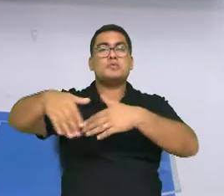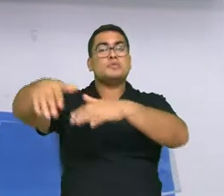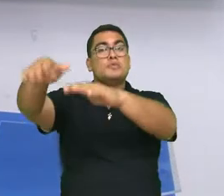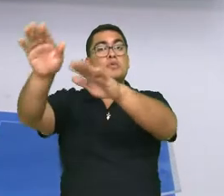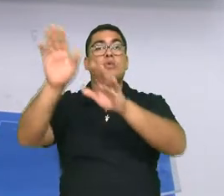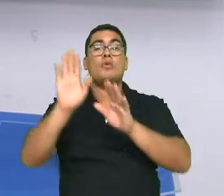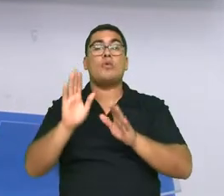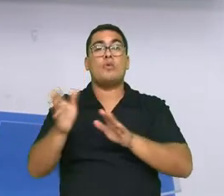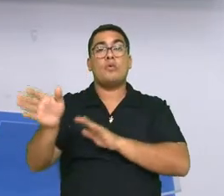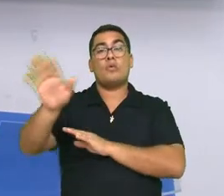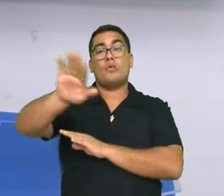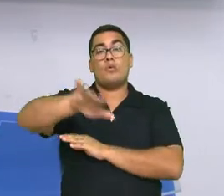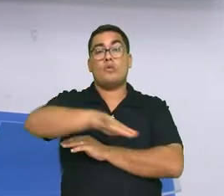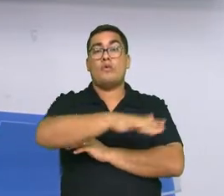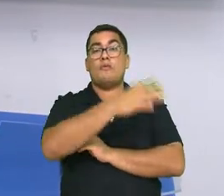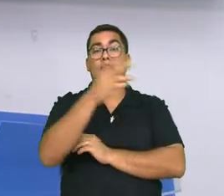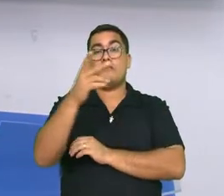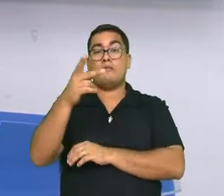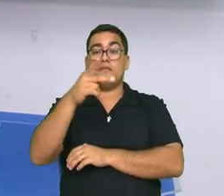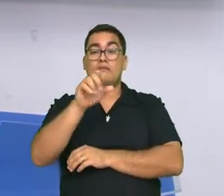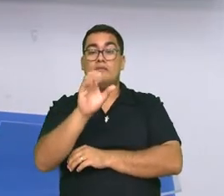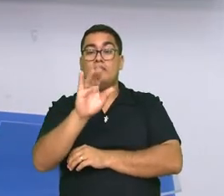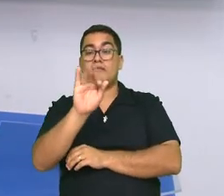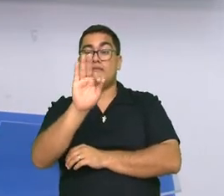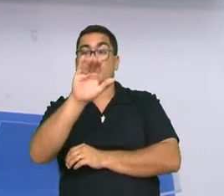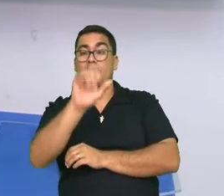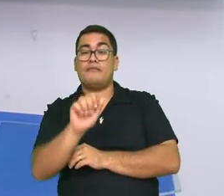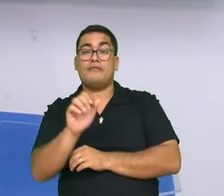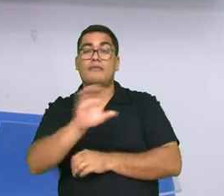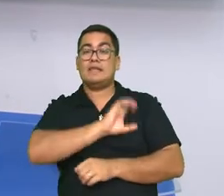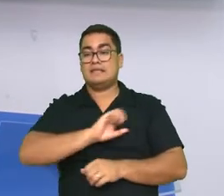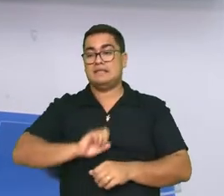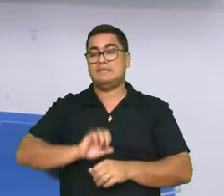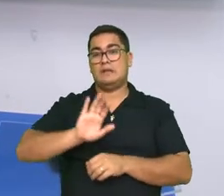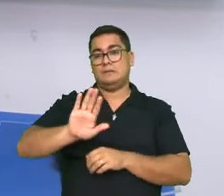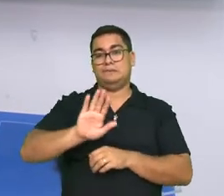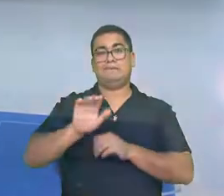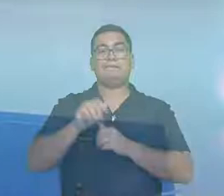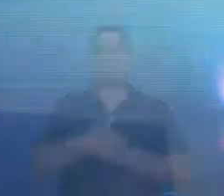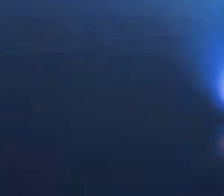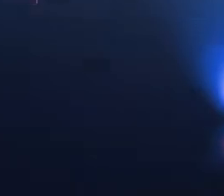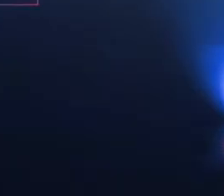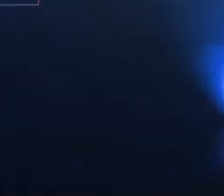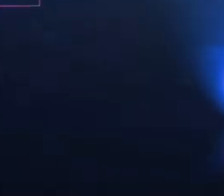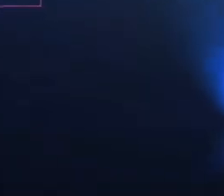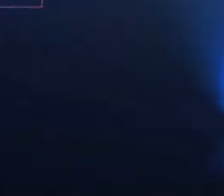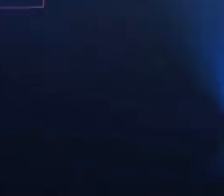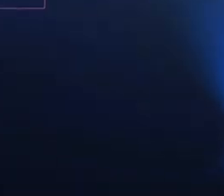en aguas del Océano Pacífico frente a las costas de El Salvador.